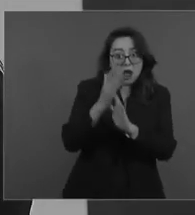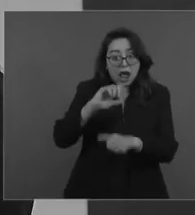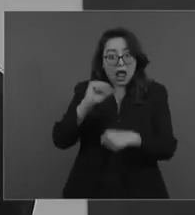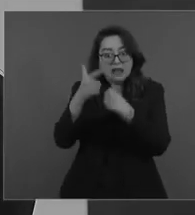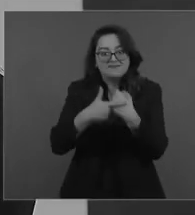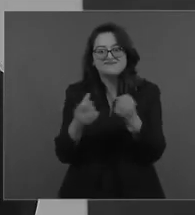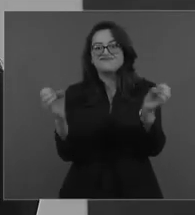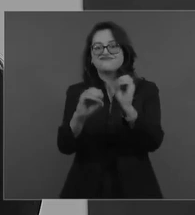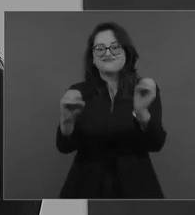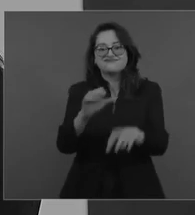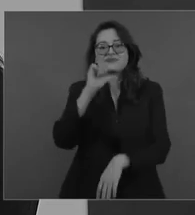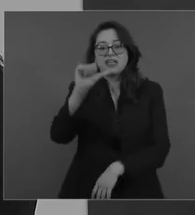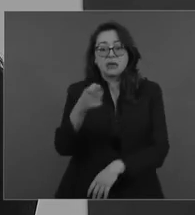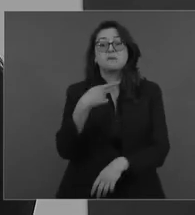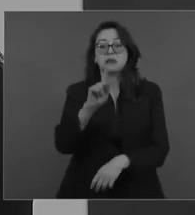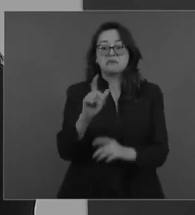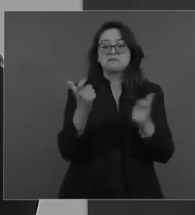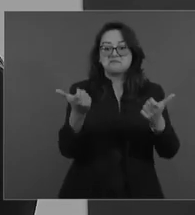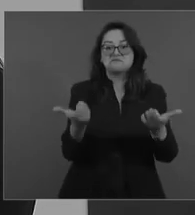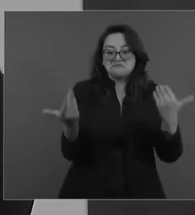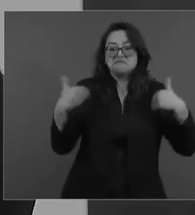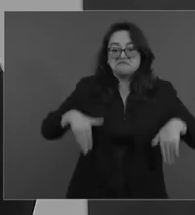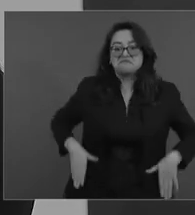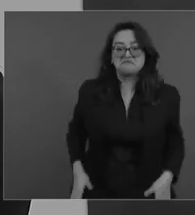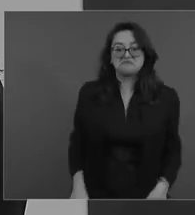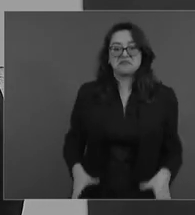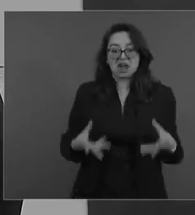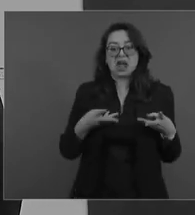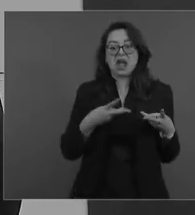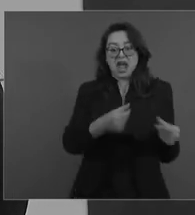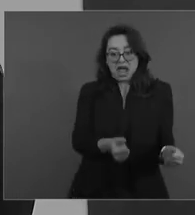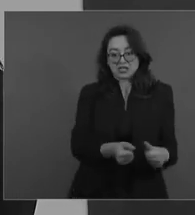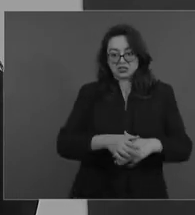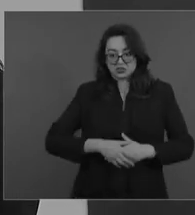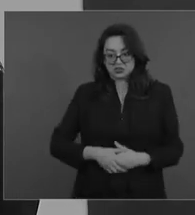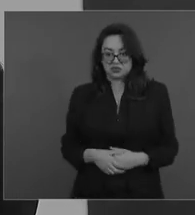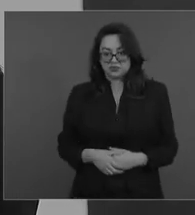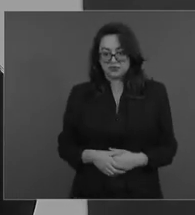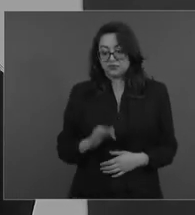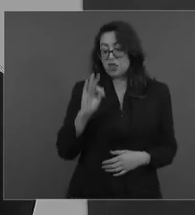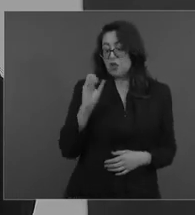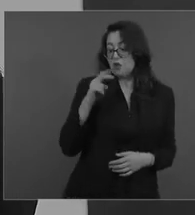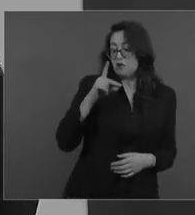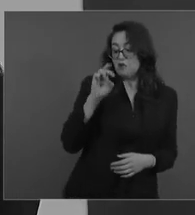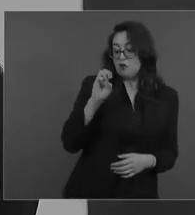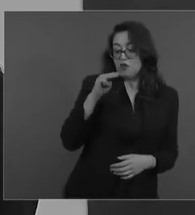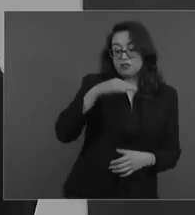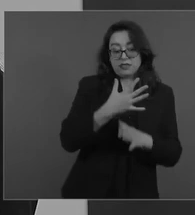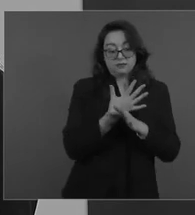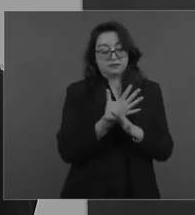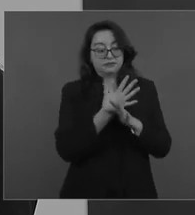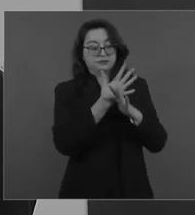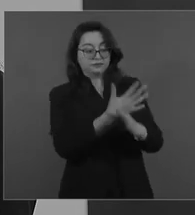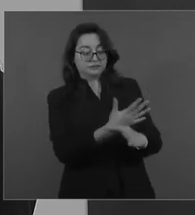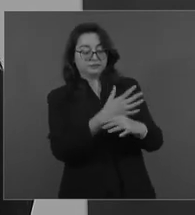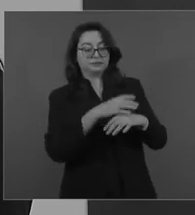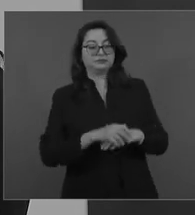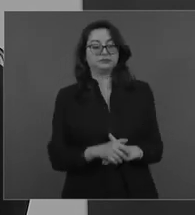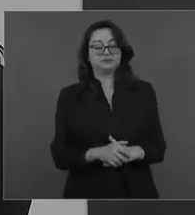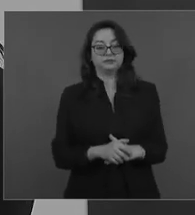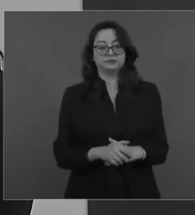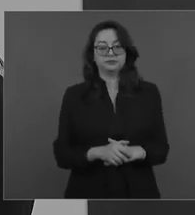la Auditoría Superior de la Federación. Dice Fonden, recursos autorizados para la atención de desastres